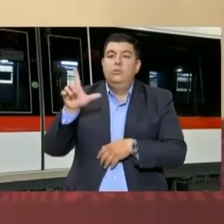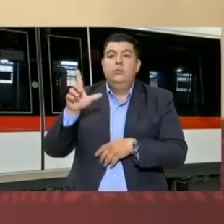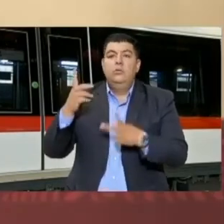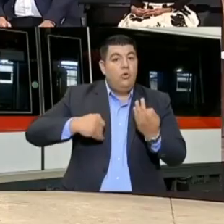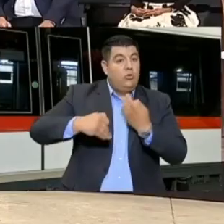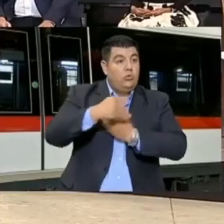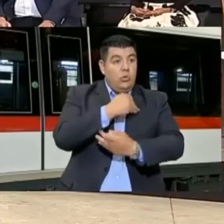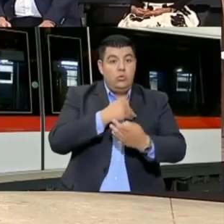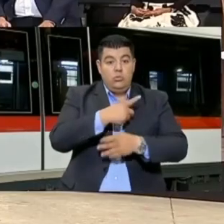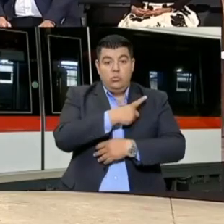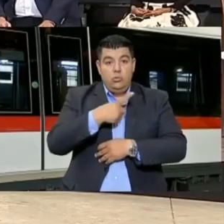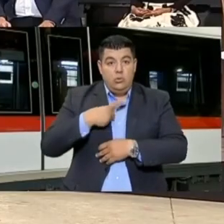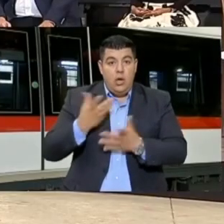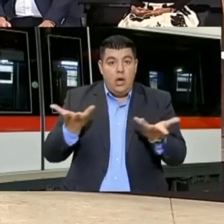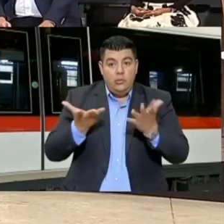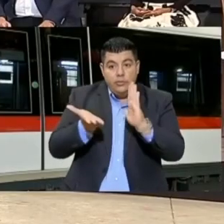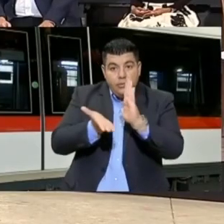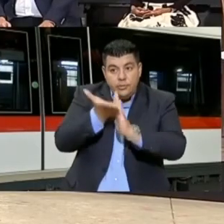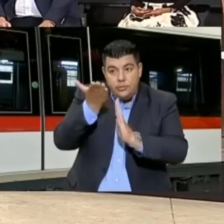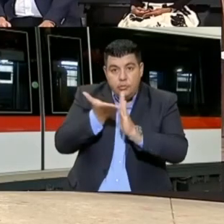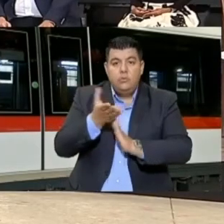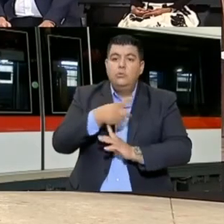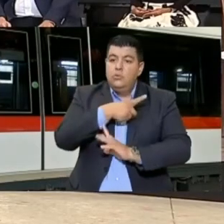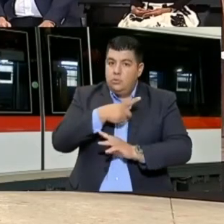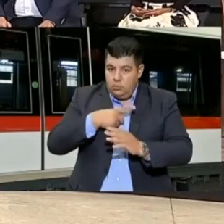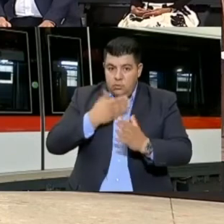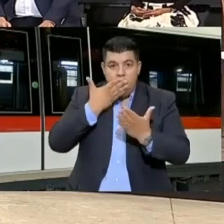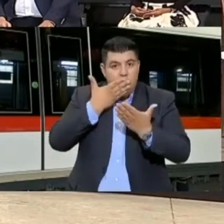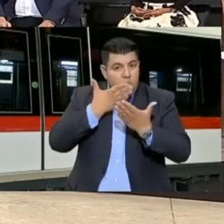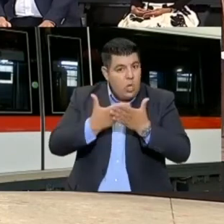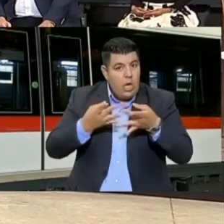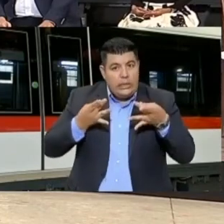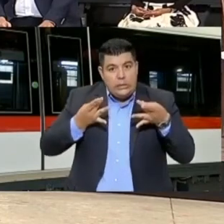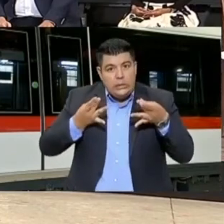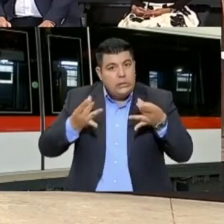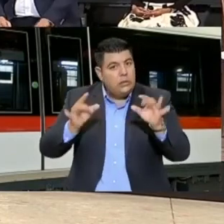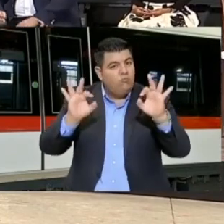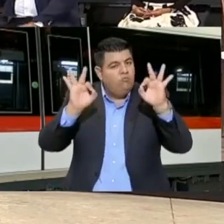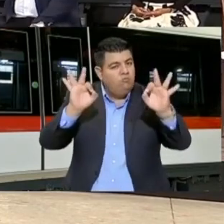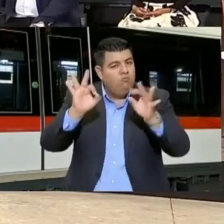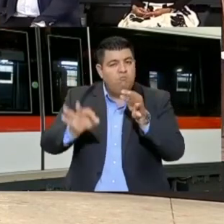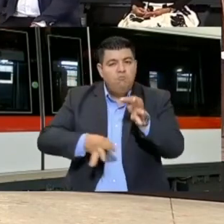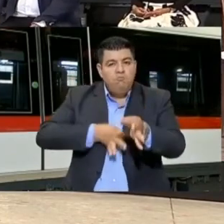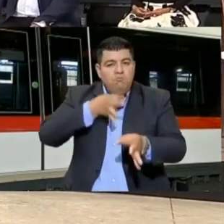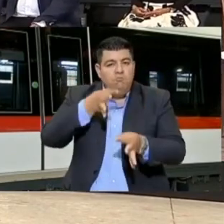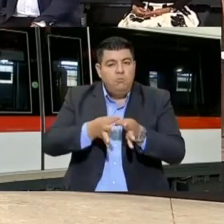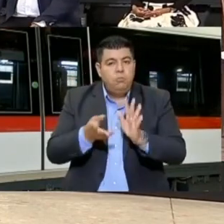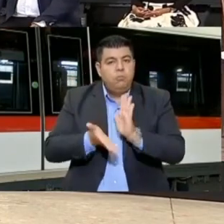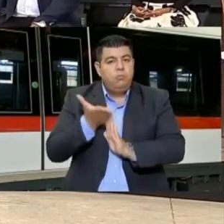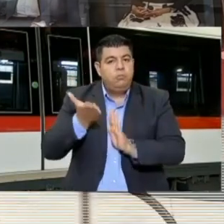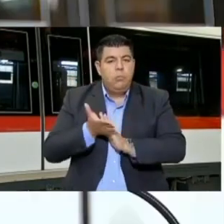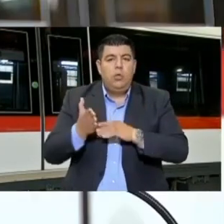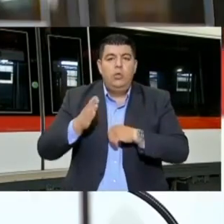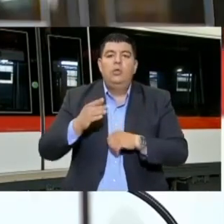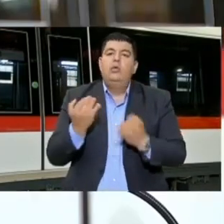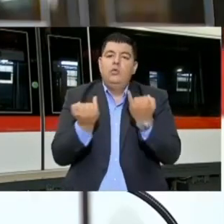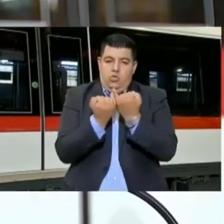trabajadores y que también el gobierno cumpla, empezando porque